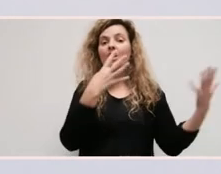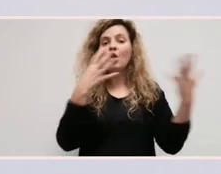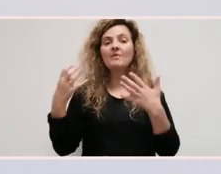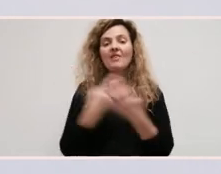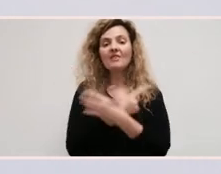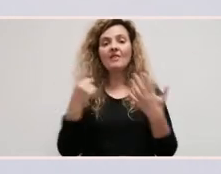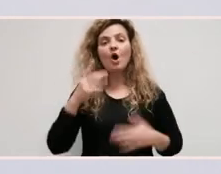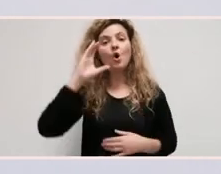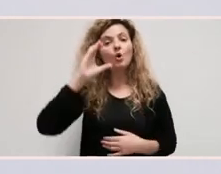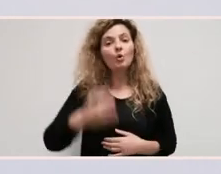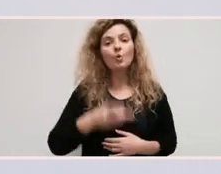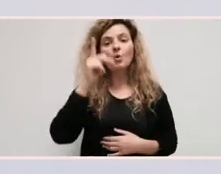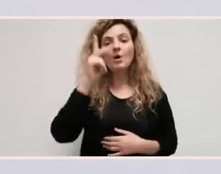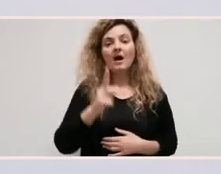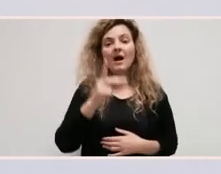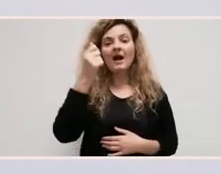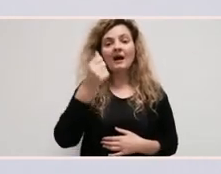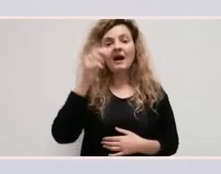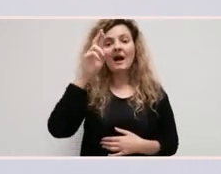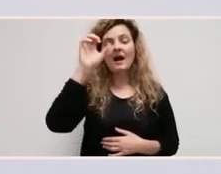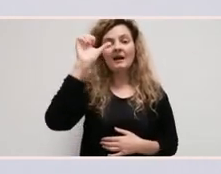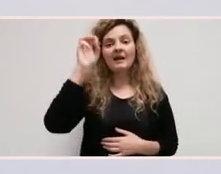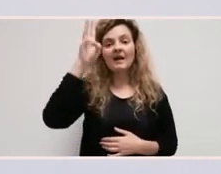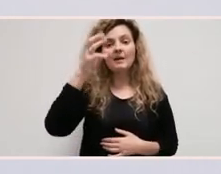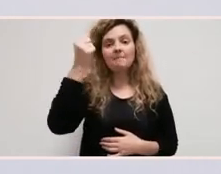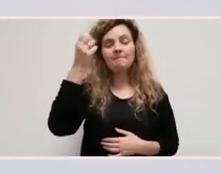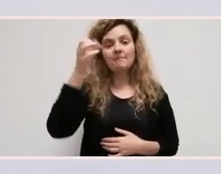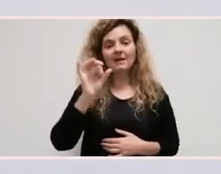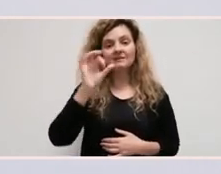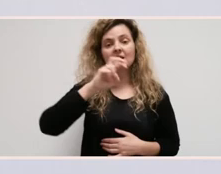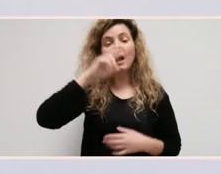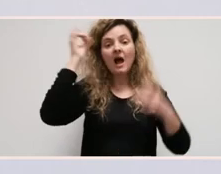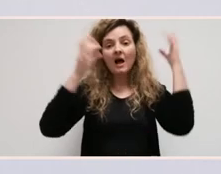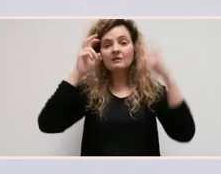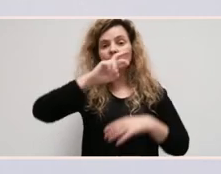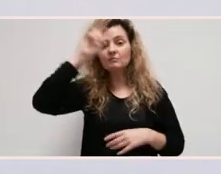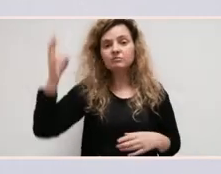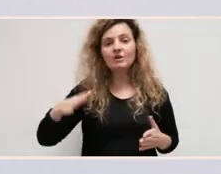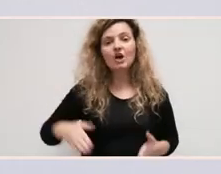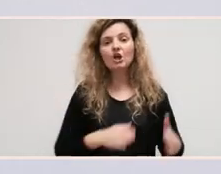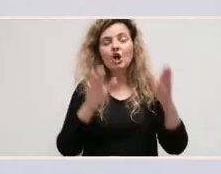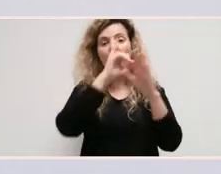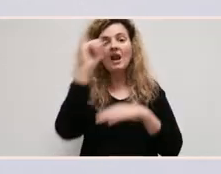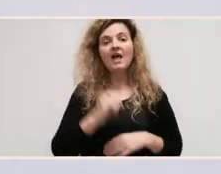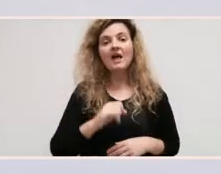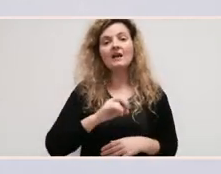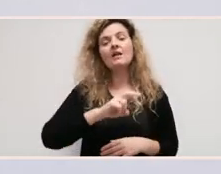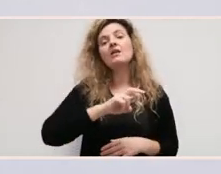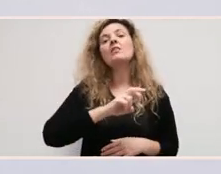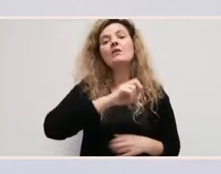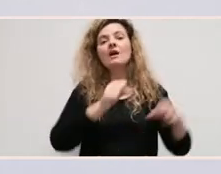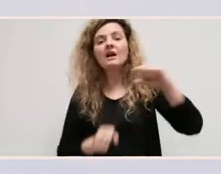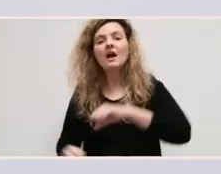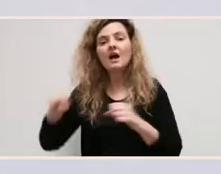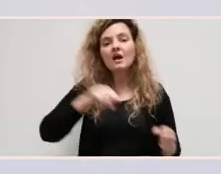16 con Club Carepas, haciendo actividades de remo no río Lérez, vai de festa, he llamado